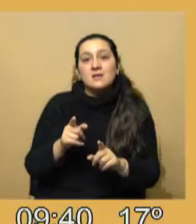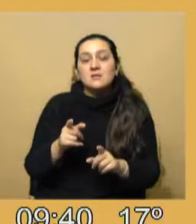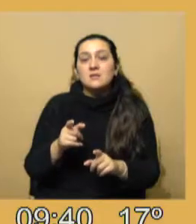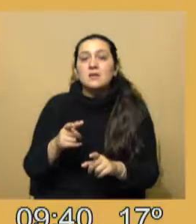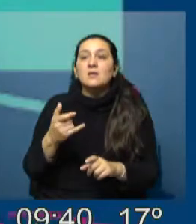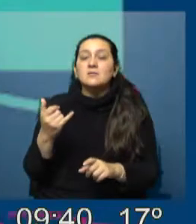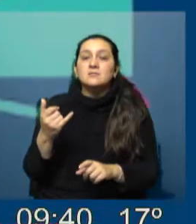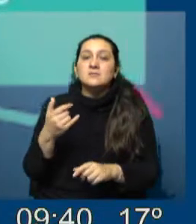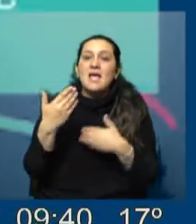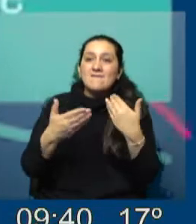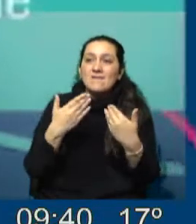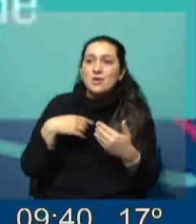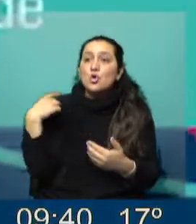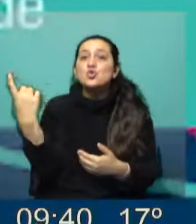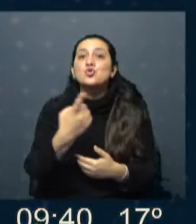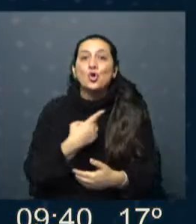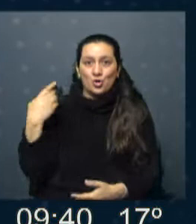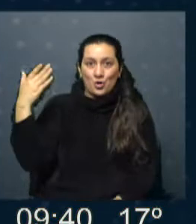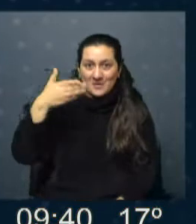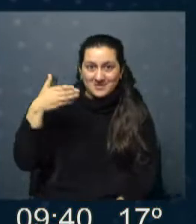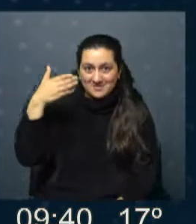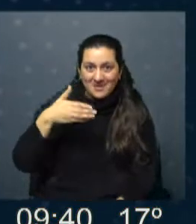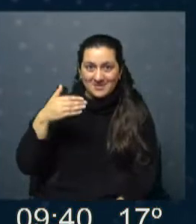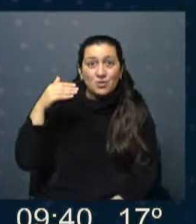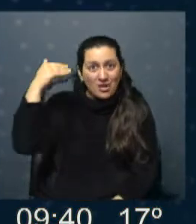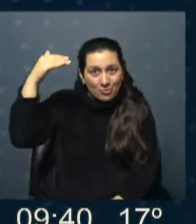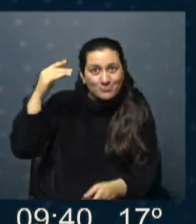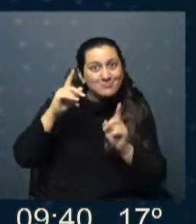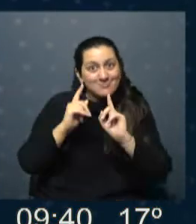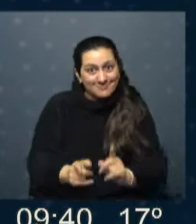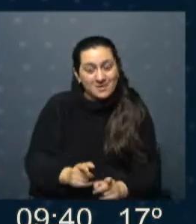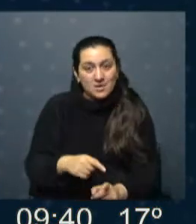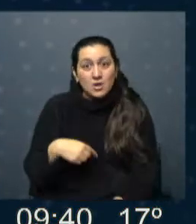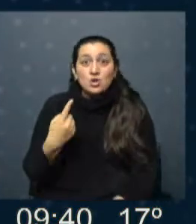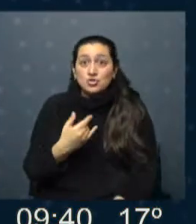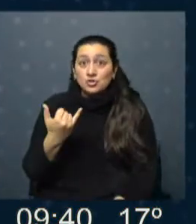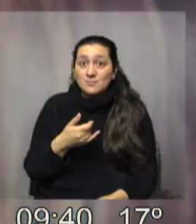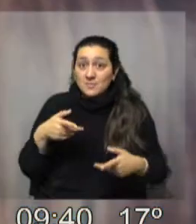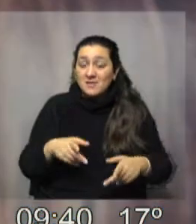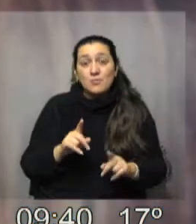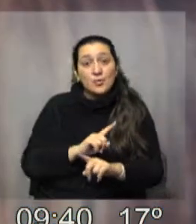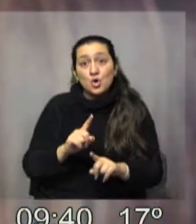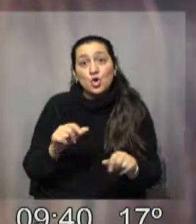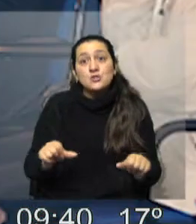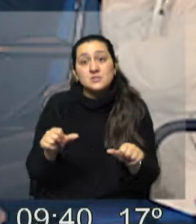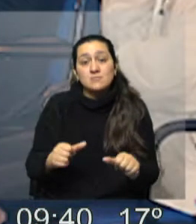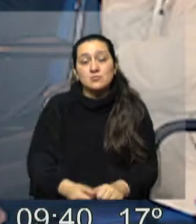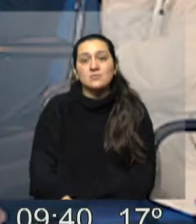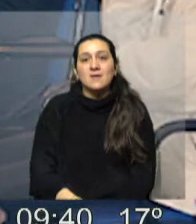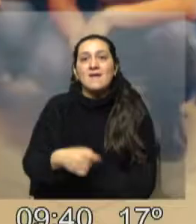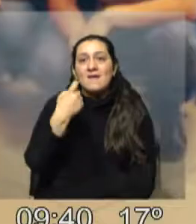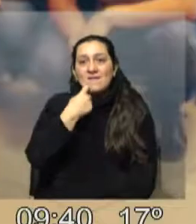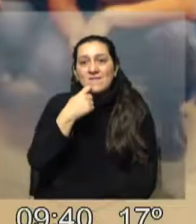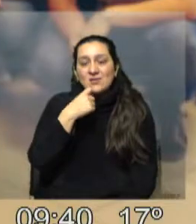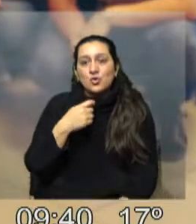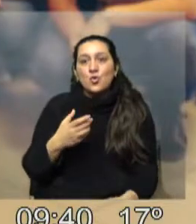colegiado, es decir, se hablaba con todos los participantes. Nosotros tenemos el mecanismo, no lo aplicamos. ¿Faltó un abordaje más interdisciplinario?